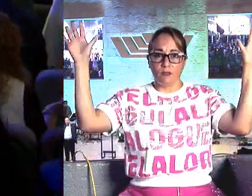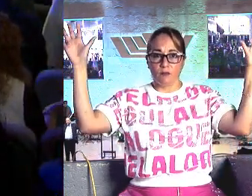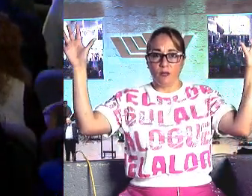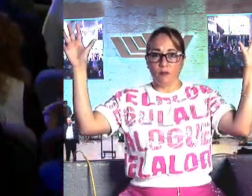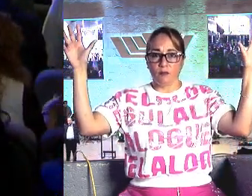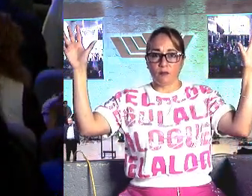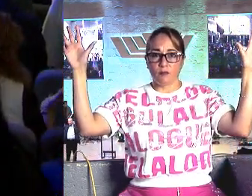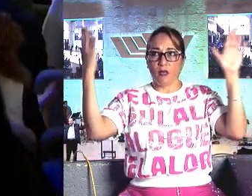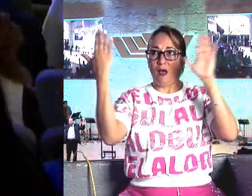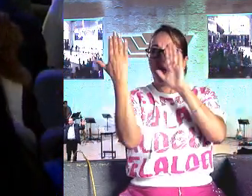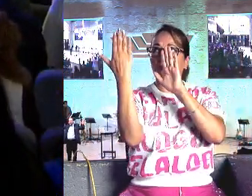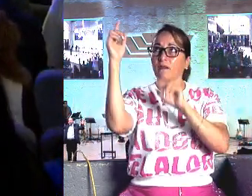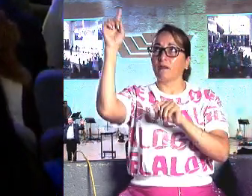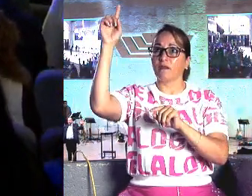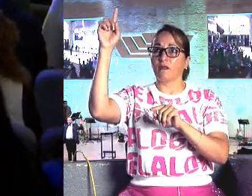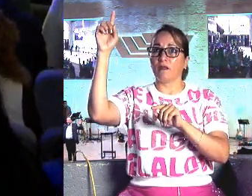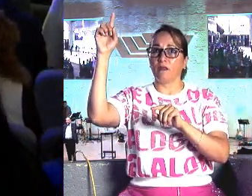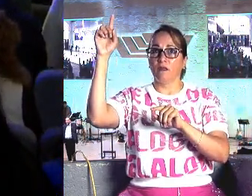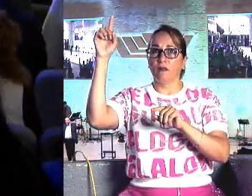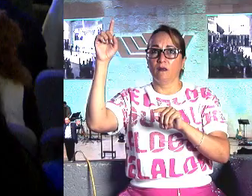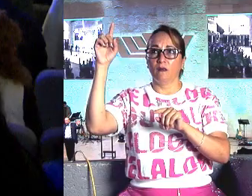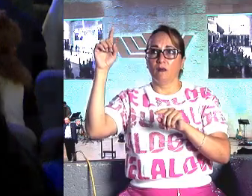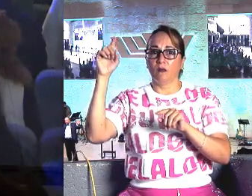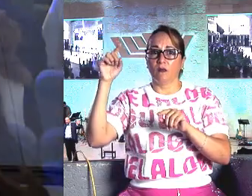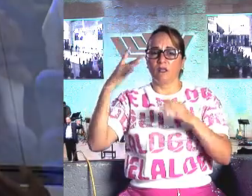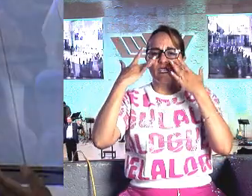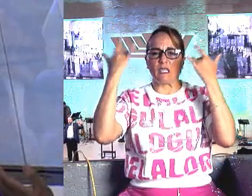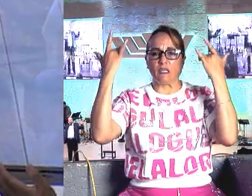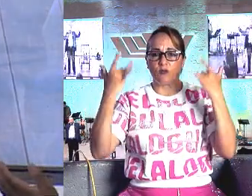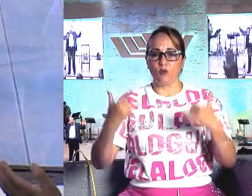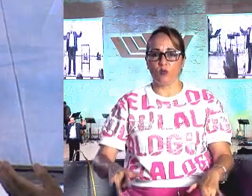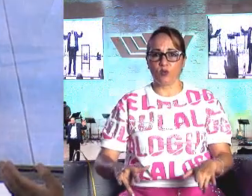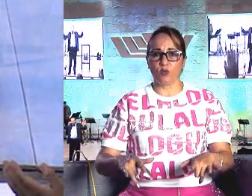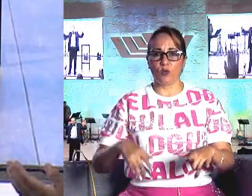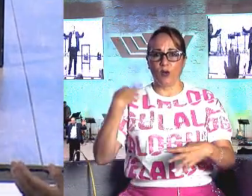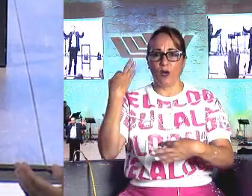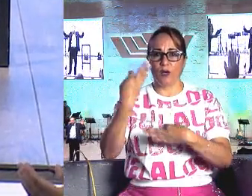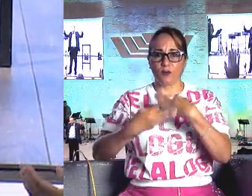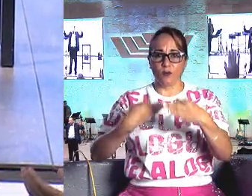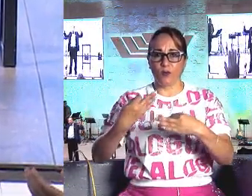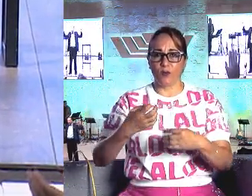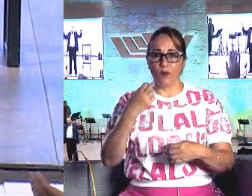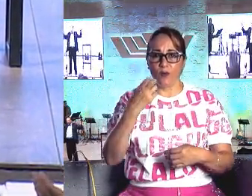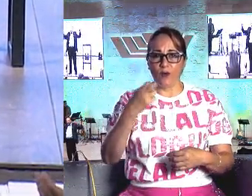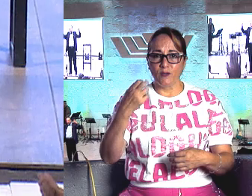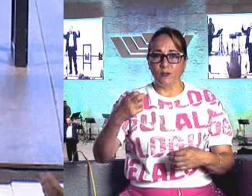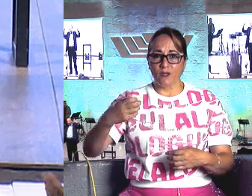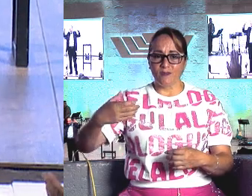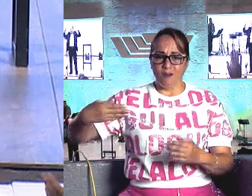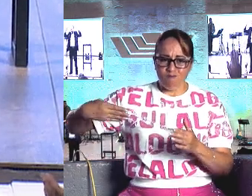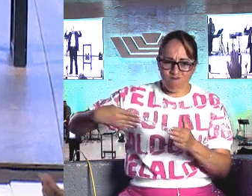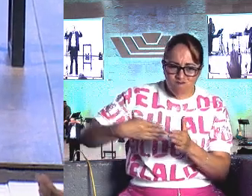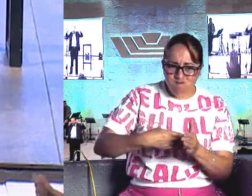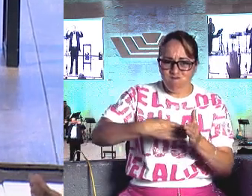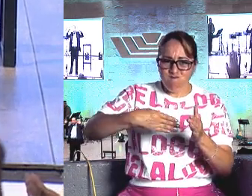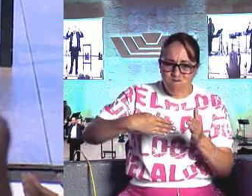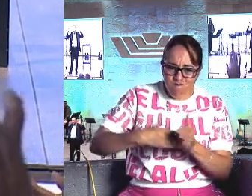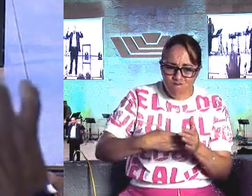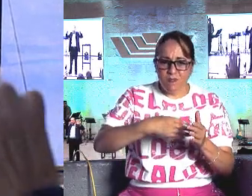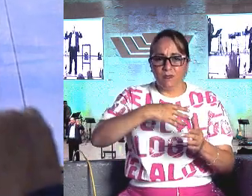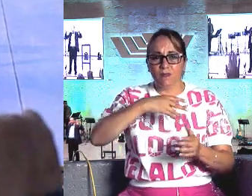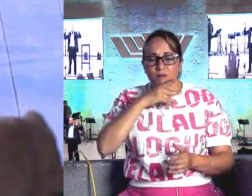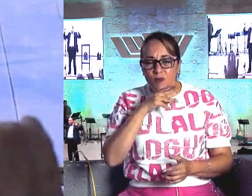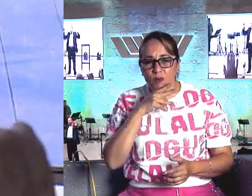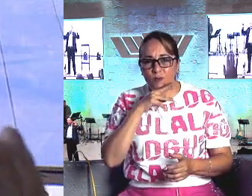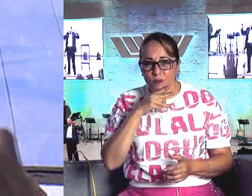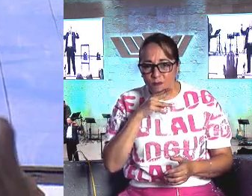ti como una señal de que renuncio a todo eso que me ha estado estorbando, que me ha estado afligiendo y que